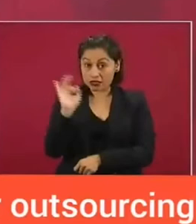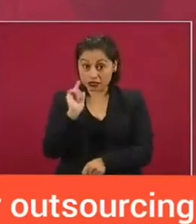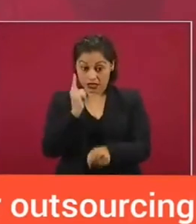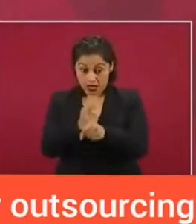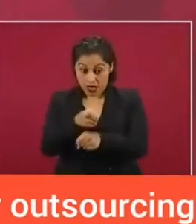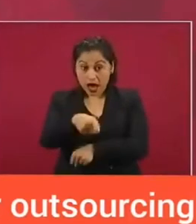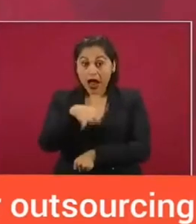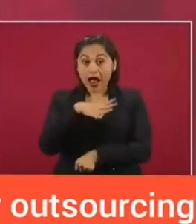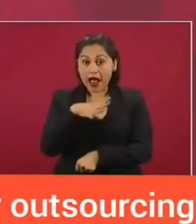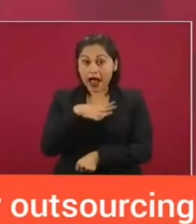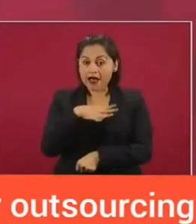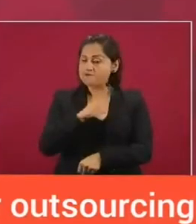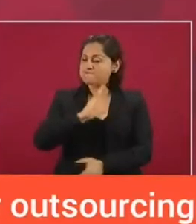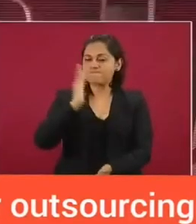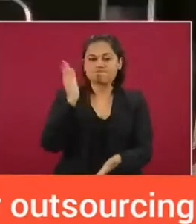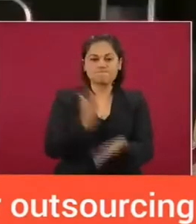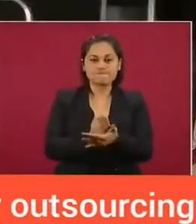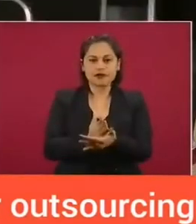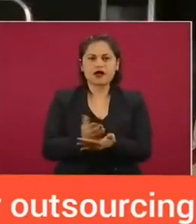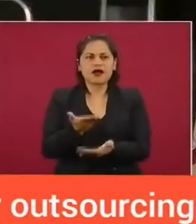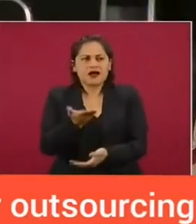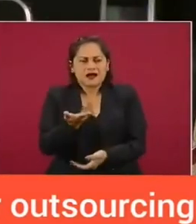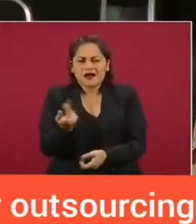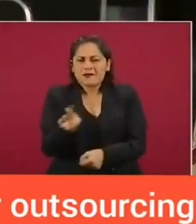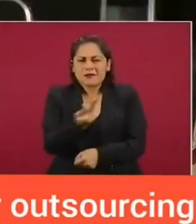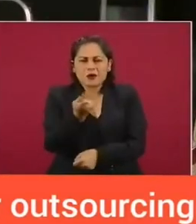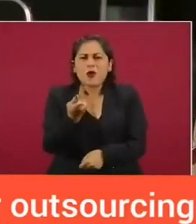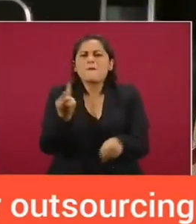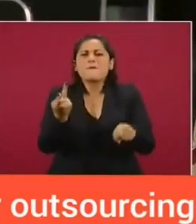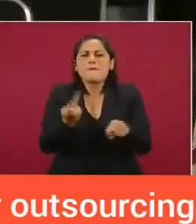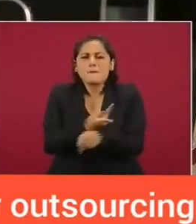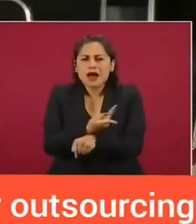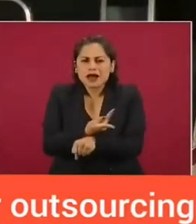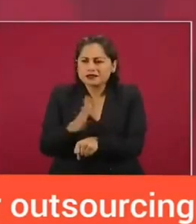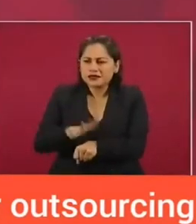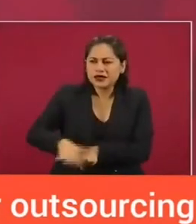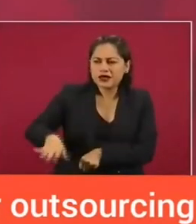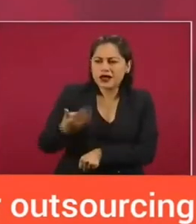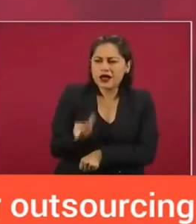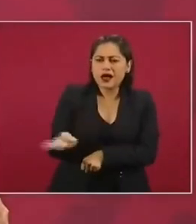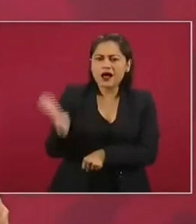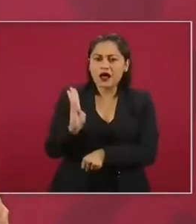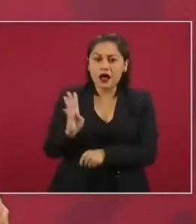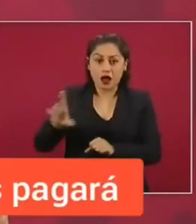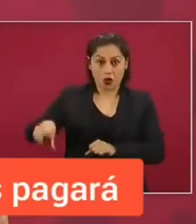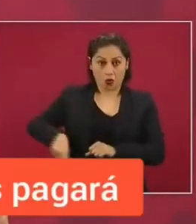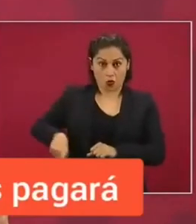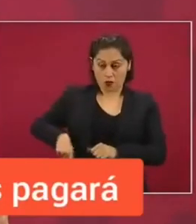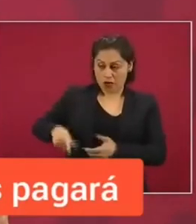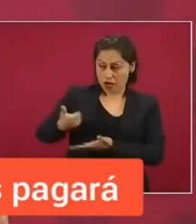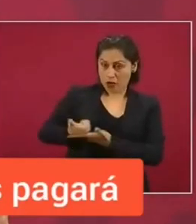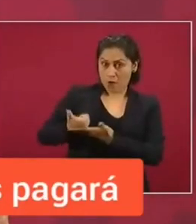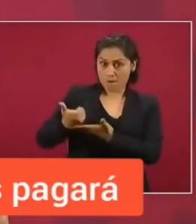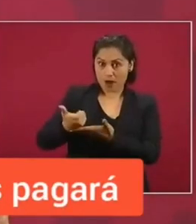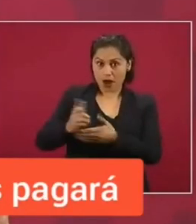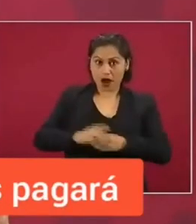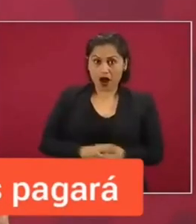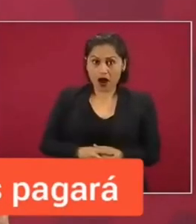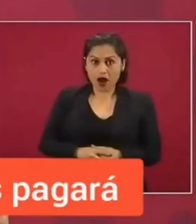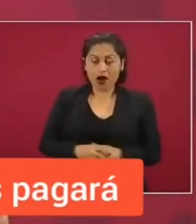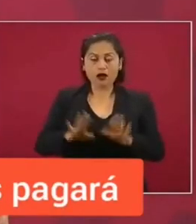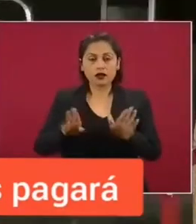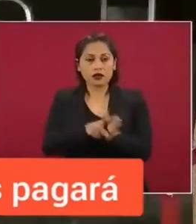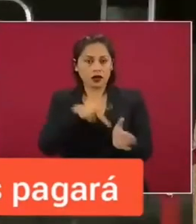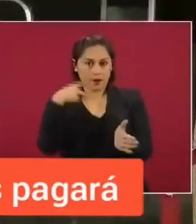O sea, ¿qué pasaría con ellos? El gobierno se hace cargo de pagarles. O sea, ¿se les va a modificar?